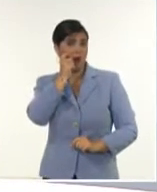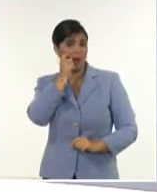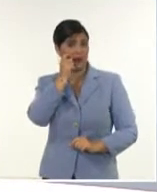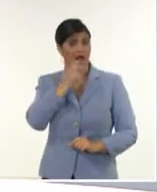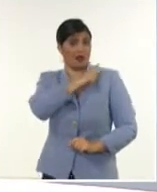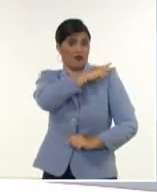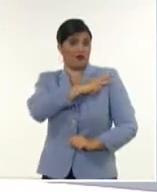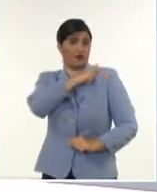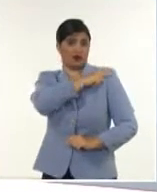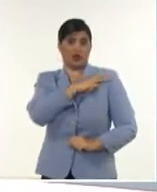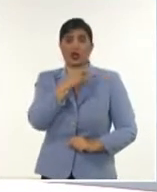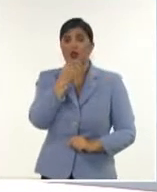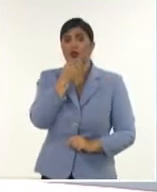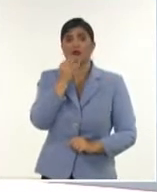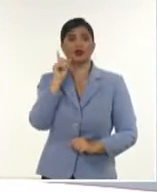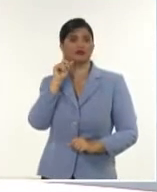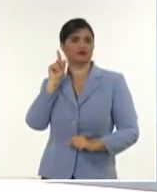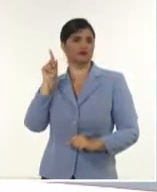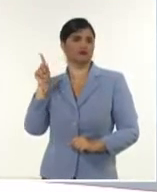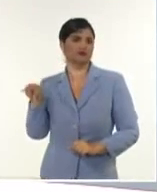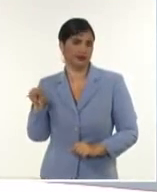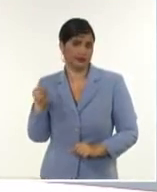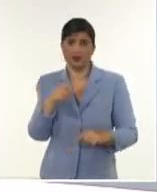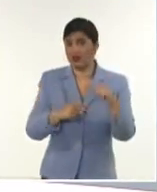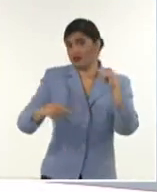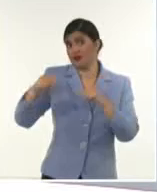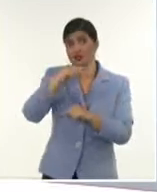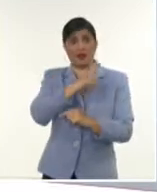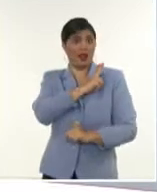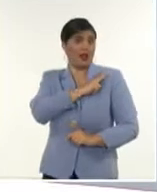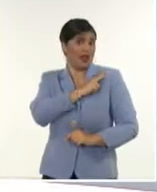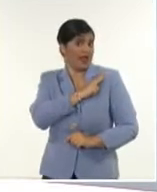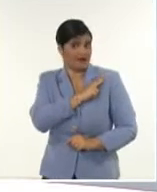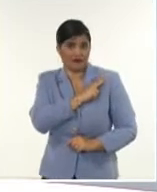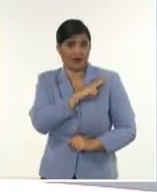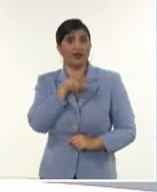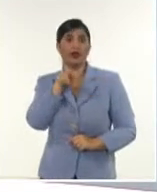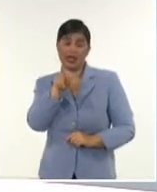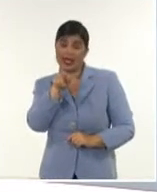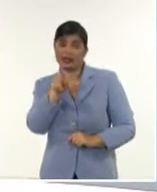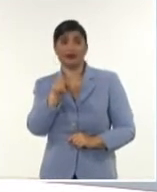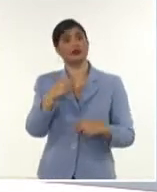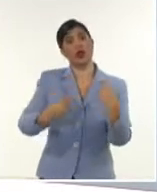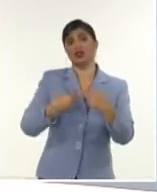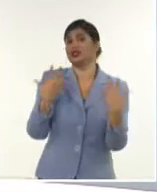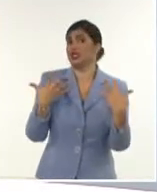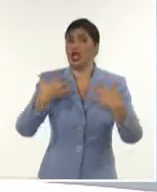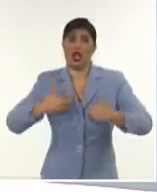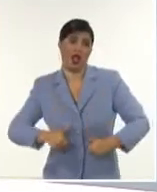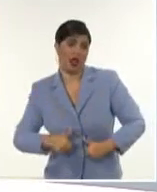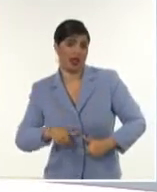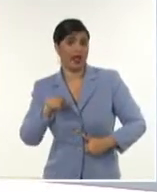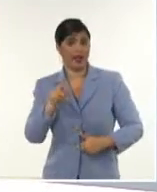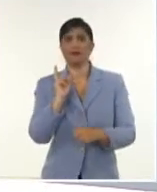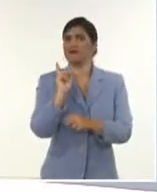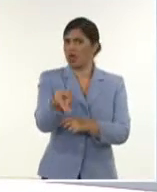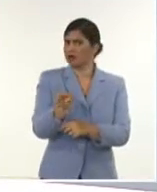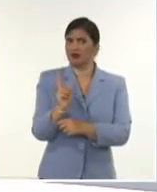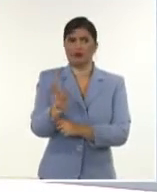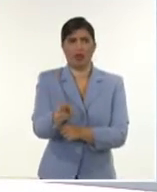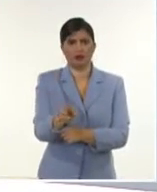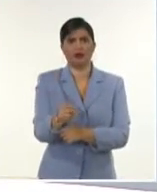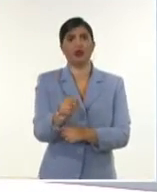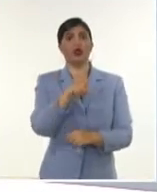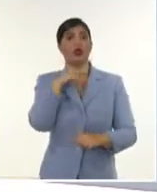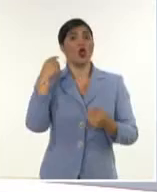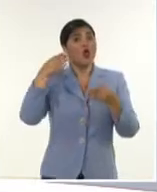Penal Internacional y no hay sentencia que valga para Netanyahu. Han muerto 33.000 palestinos y más de 200 personas